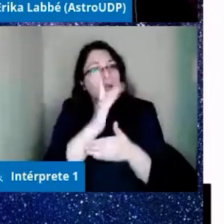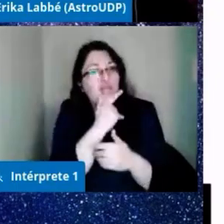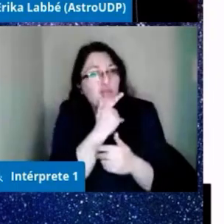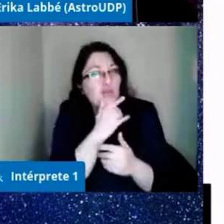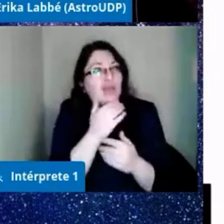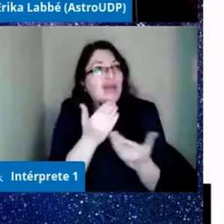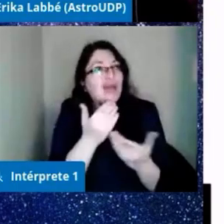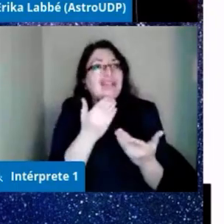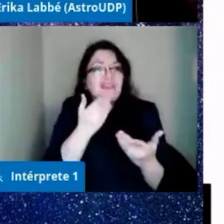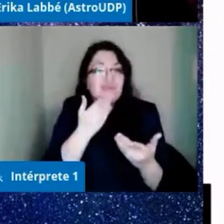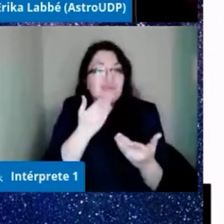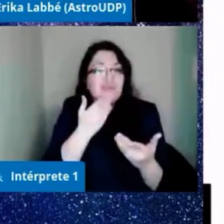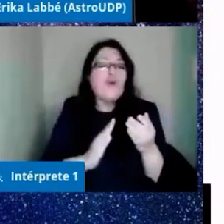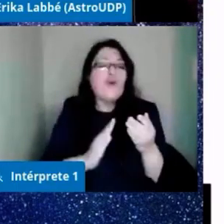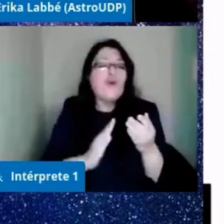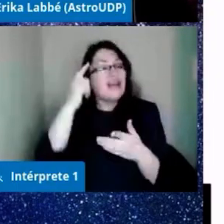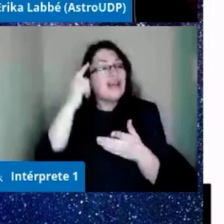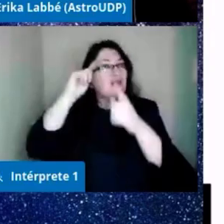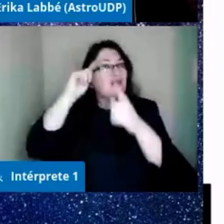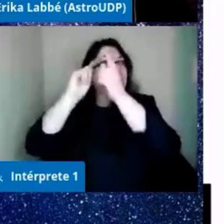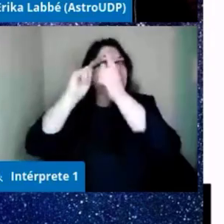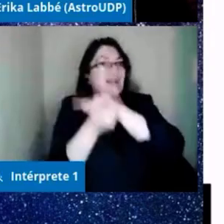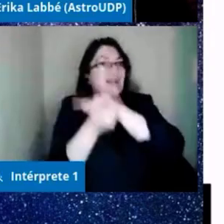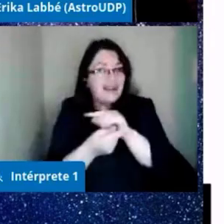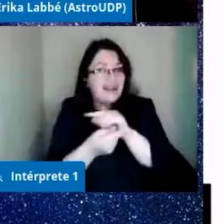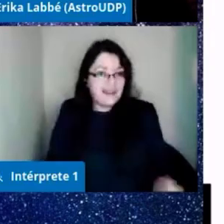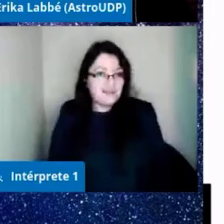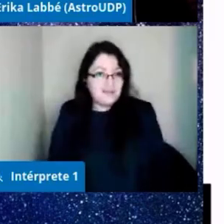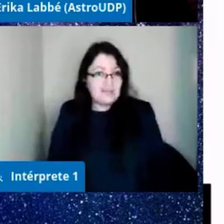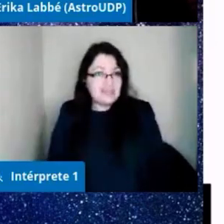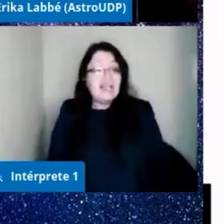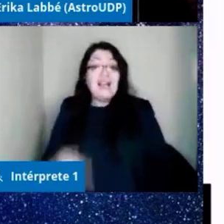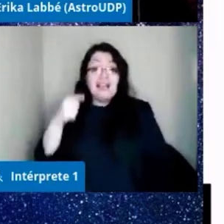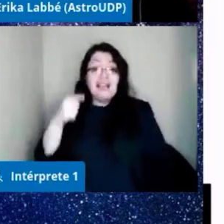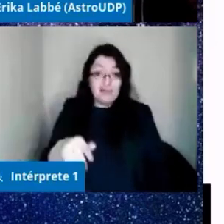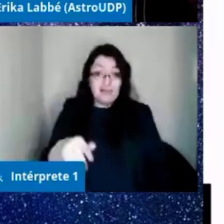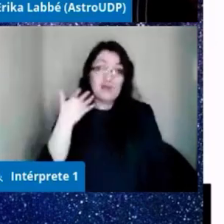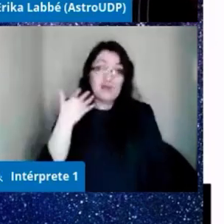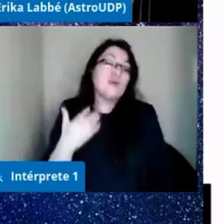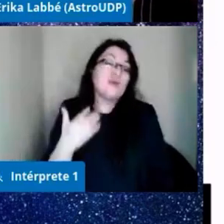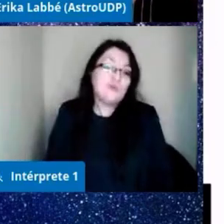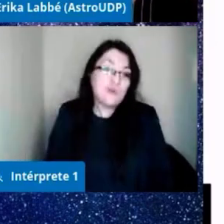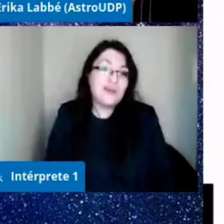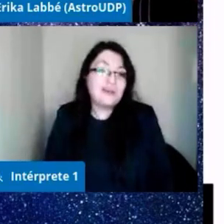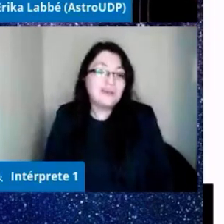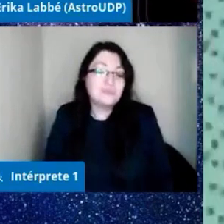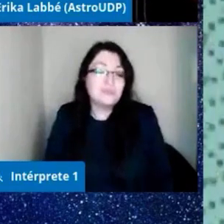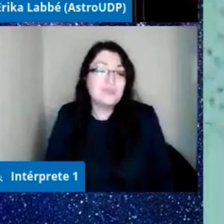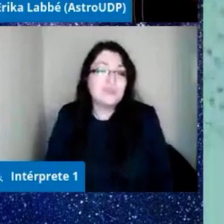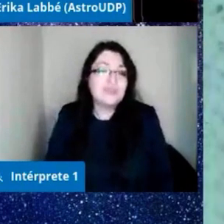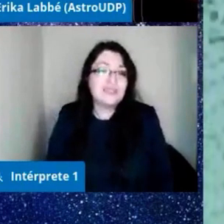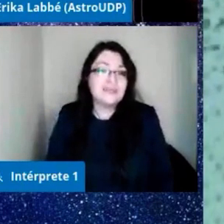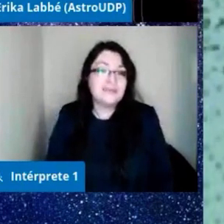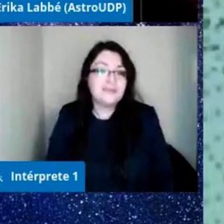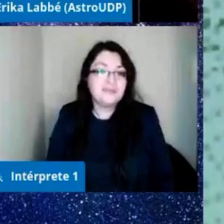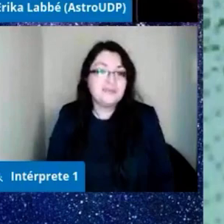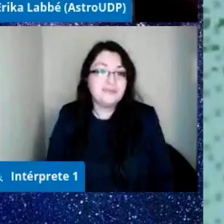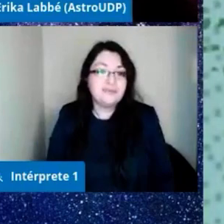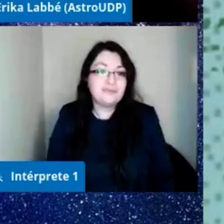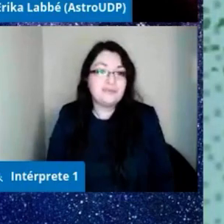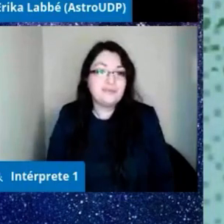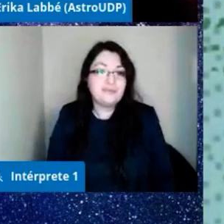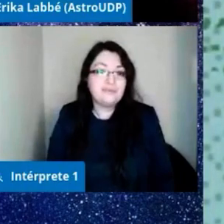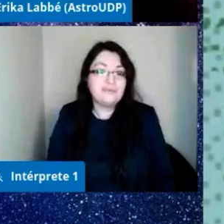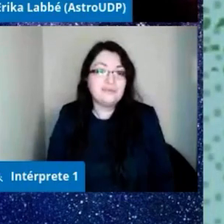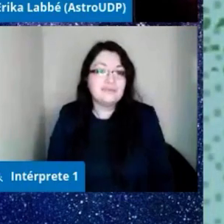a cambiar la mentalidad de las personas, que es una cosa muy importante que buscamos como en este tipo de